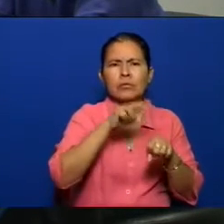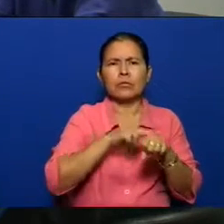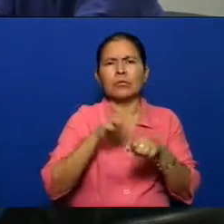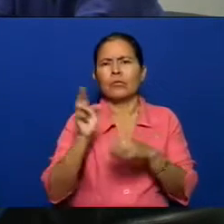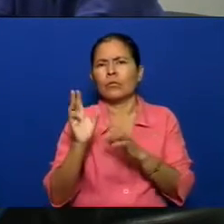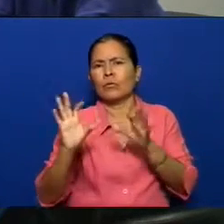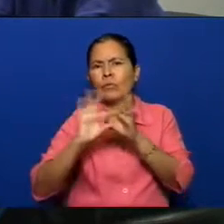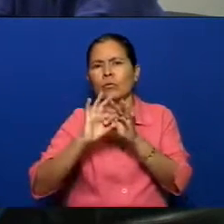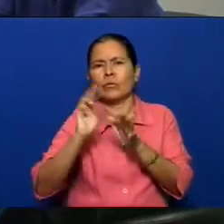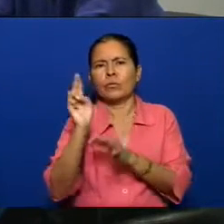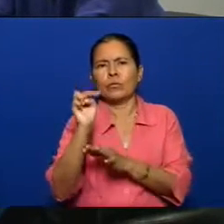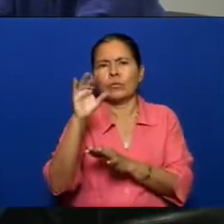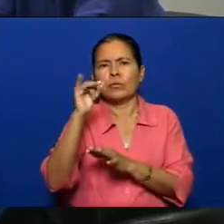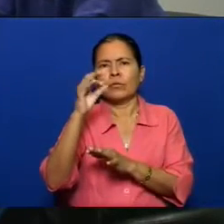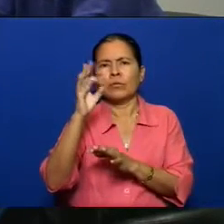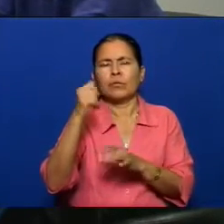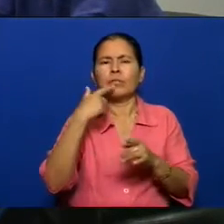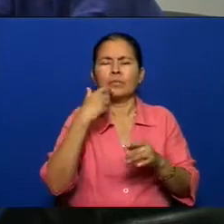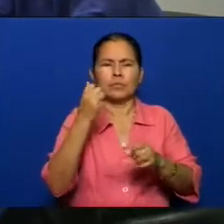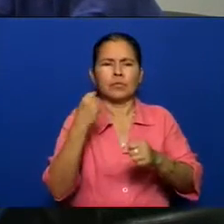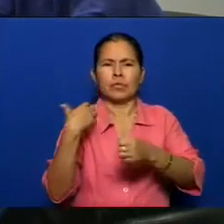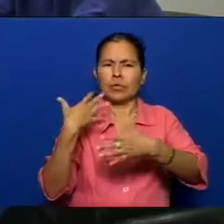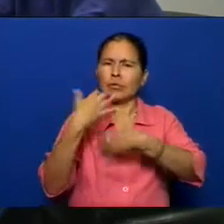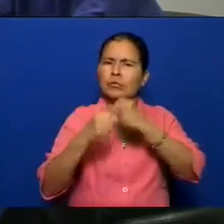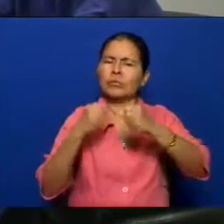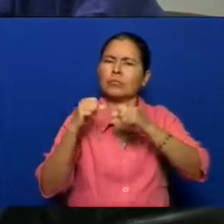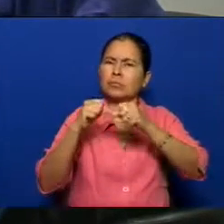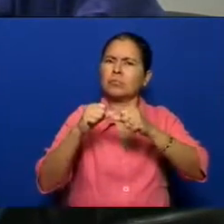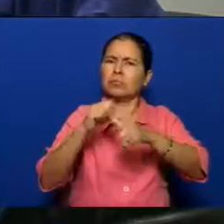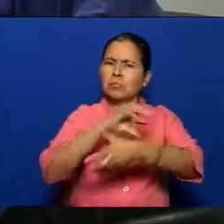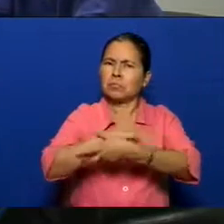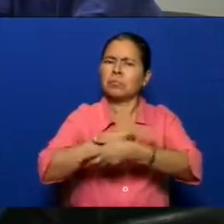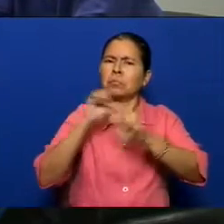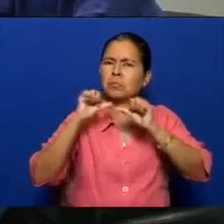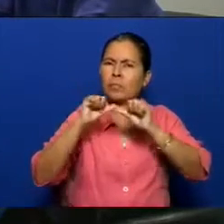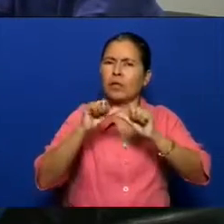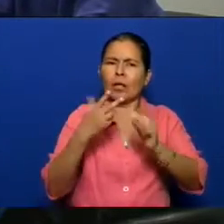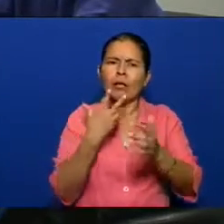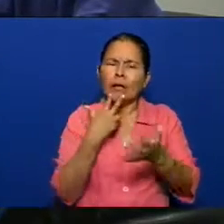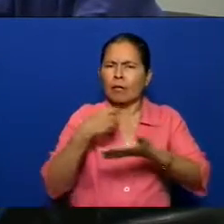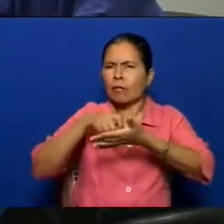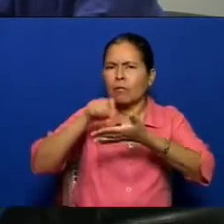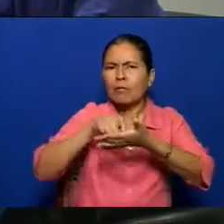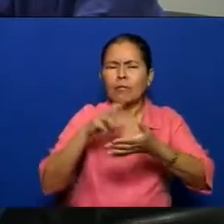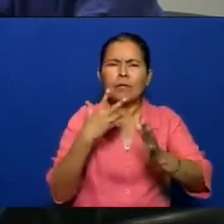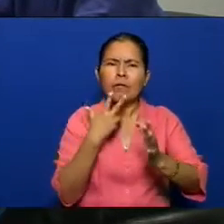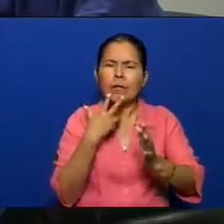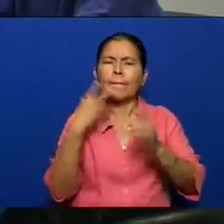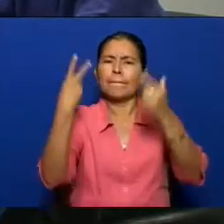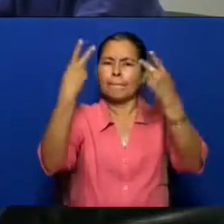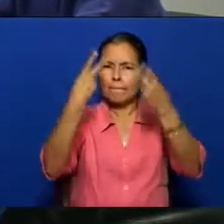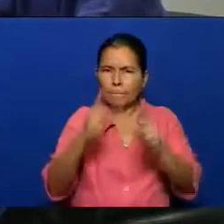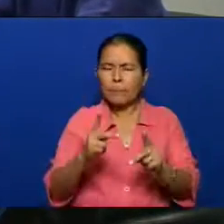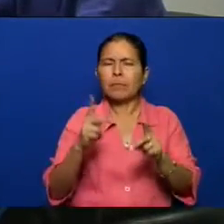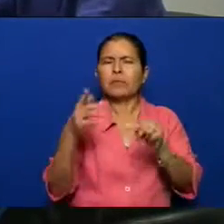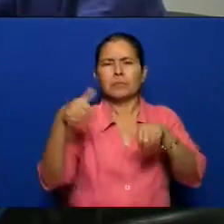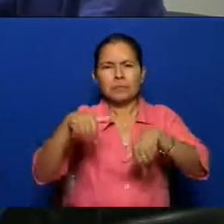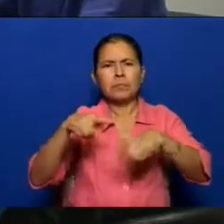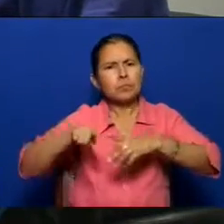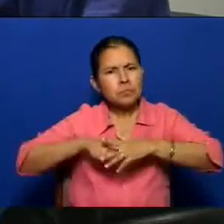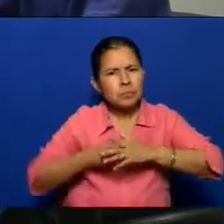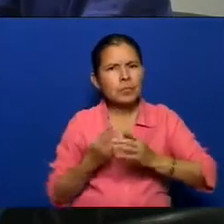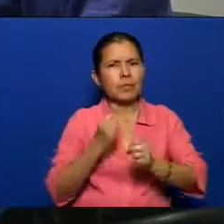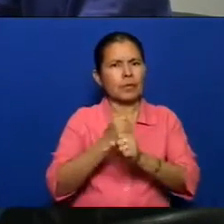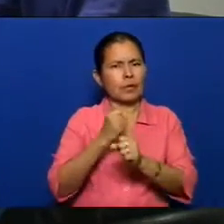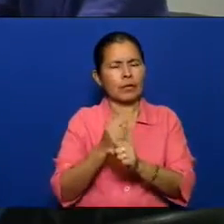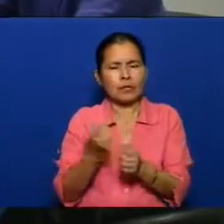últimos años hemos estado trabajando mano a mano con UNICEF, aunque no tenemos un convenio formal escrito, pero hay un